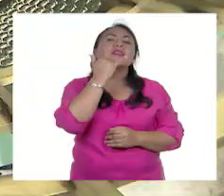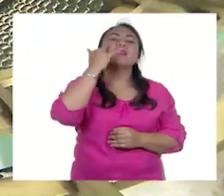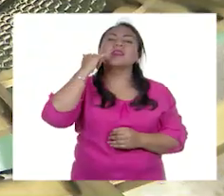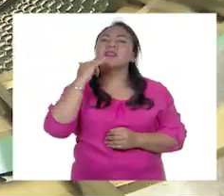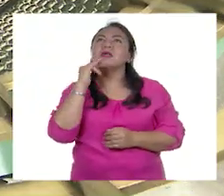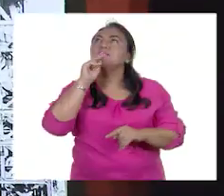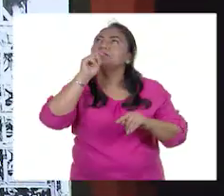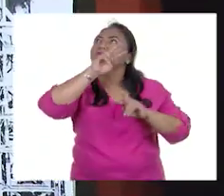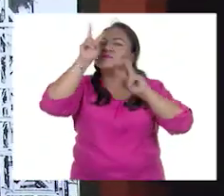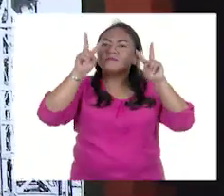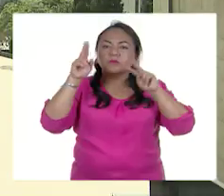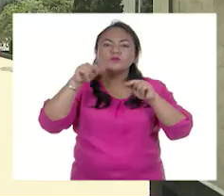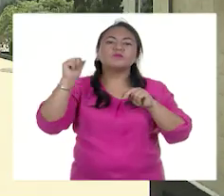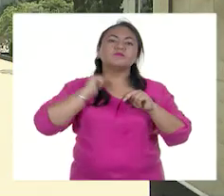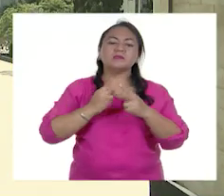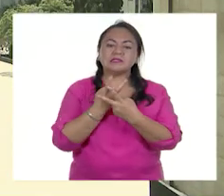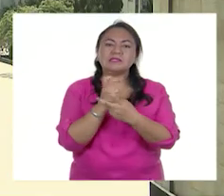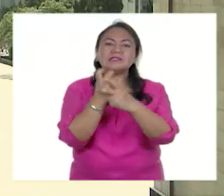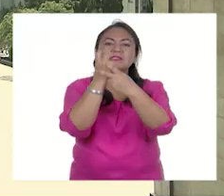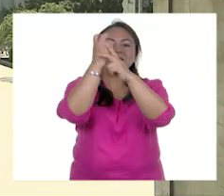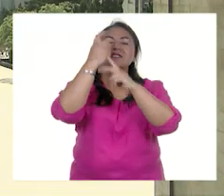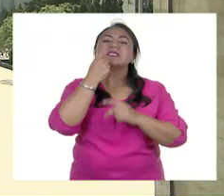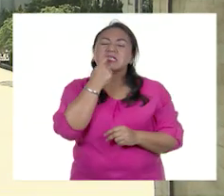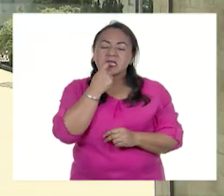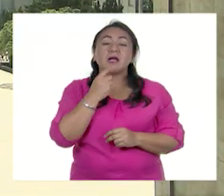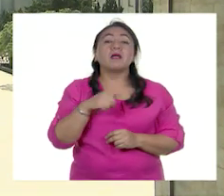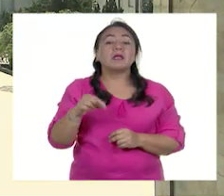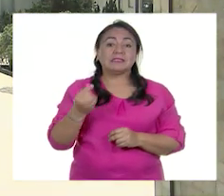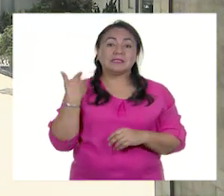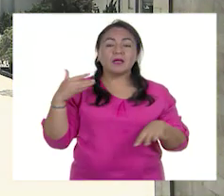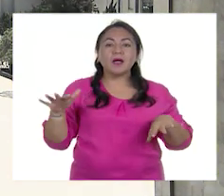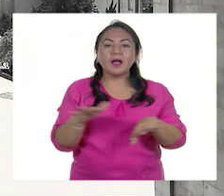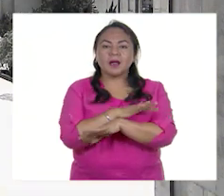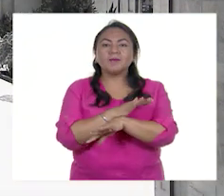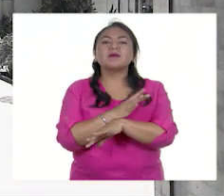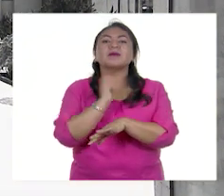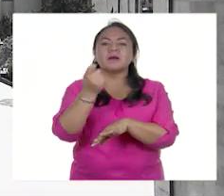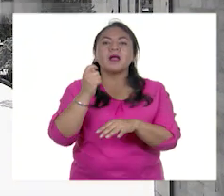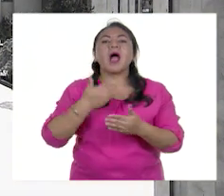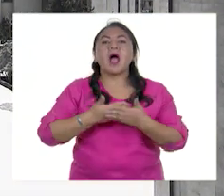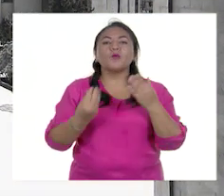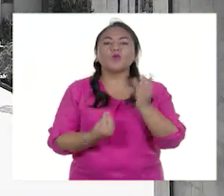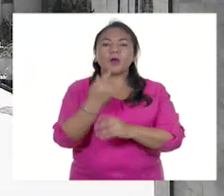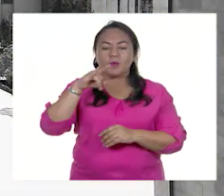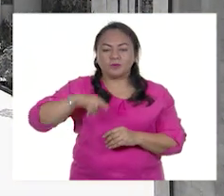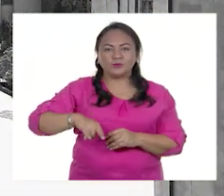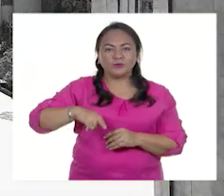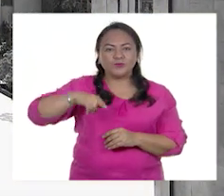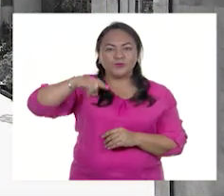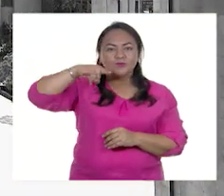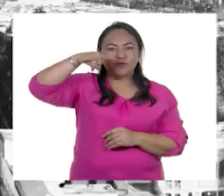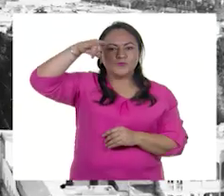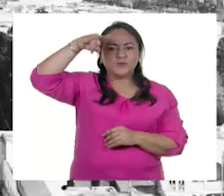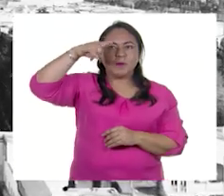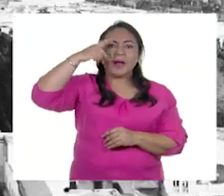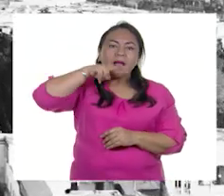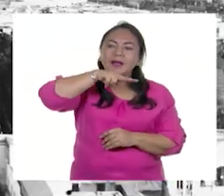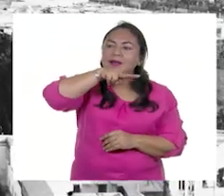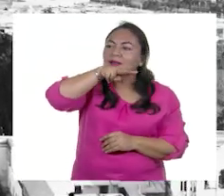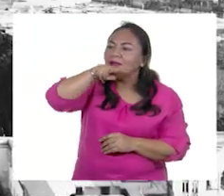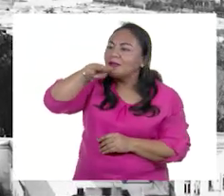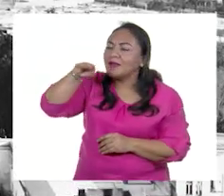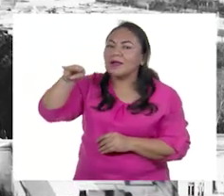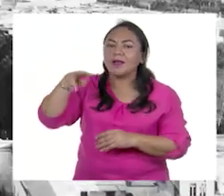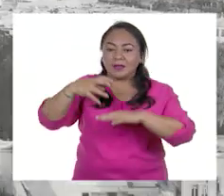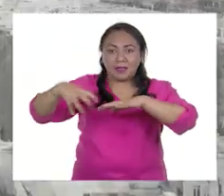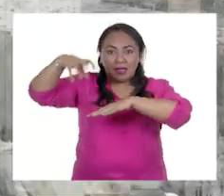los detalles del armazón original. El cambio más reciente es la incorporación de un elevador panorámico para acceder al mirador. Desde lo